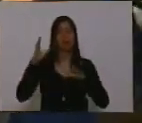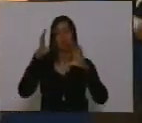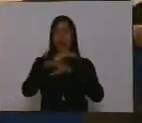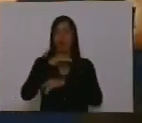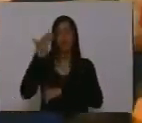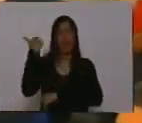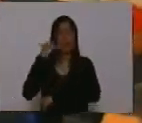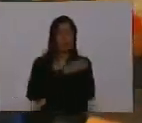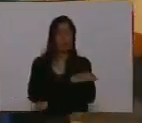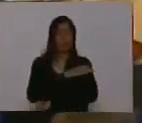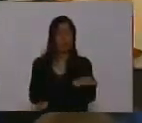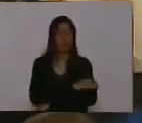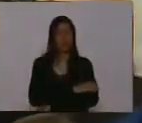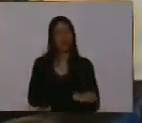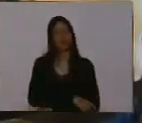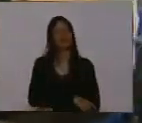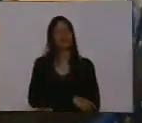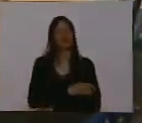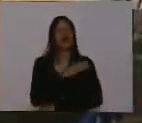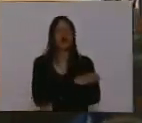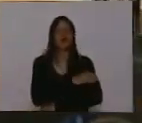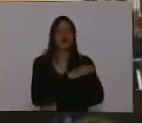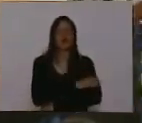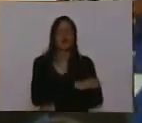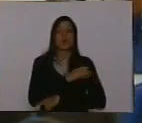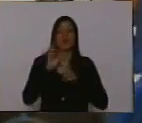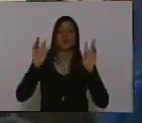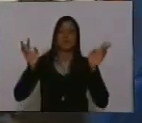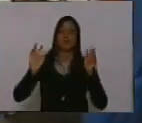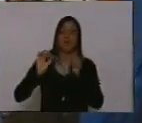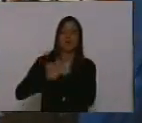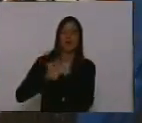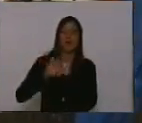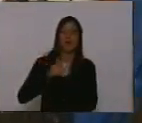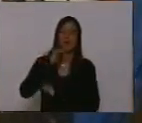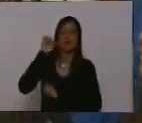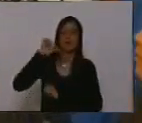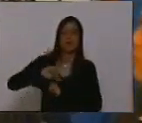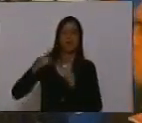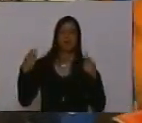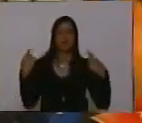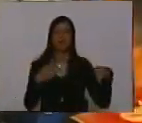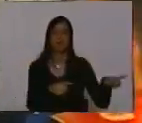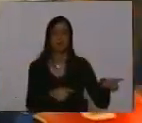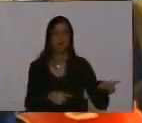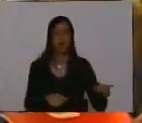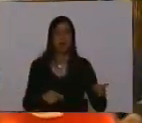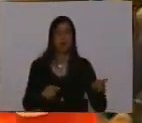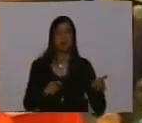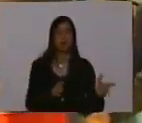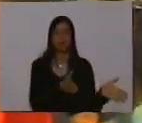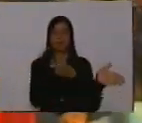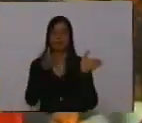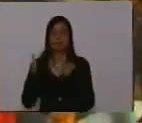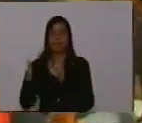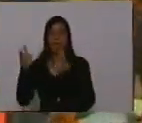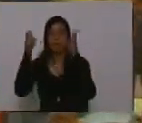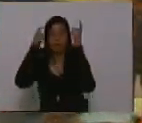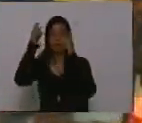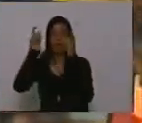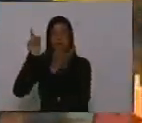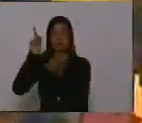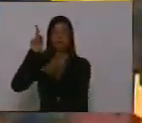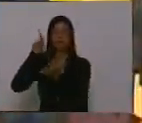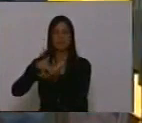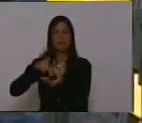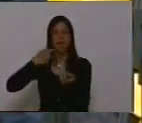en deporte, creo que no hay mucho que decir. Hemos llegado a un tiempo, a la quinta,